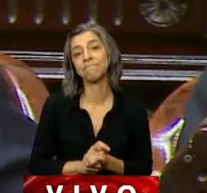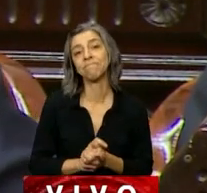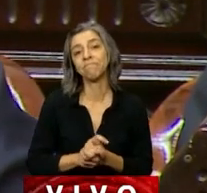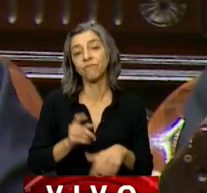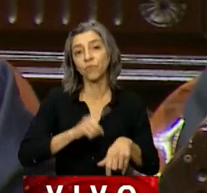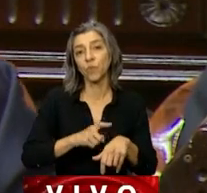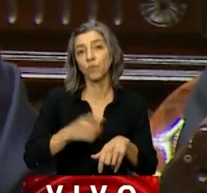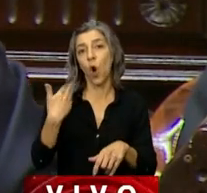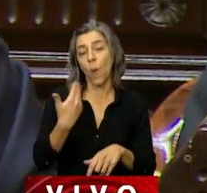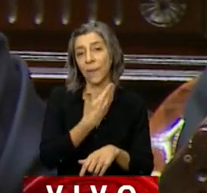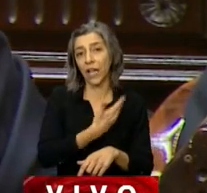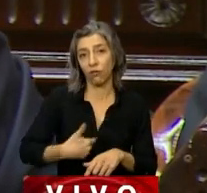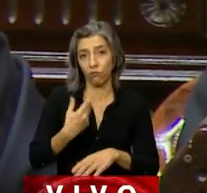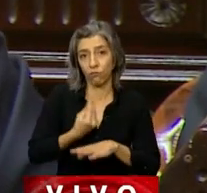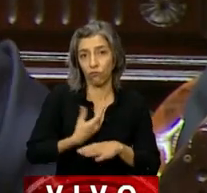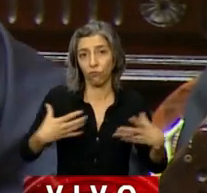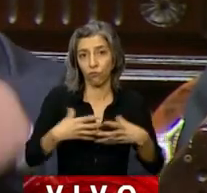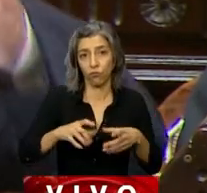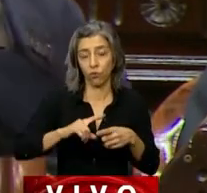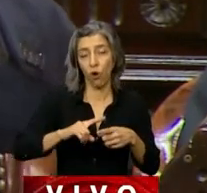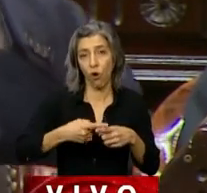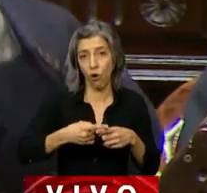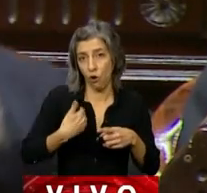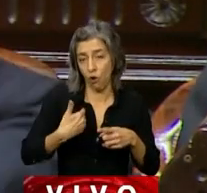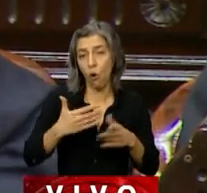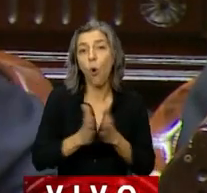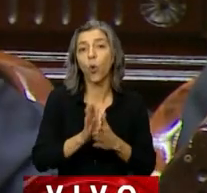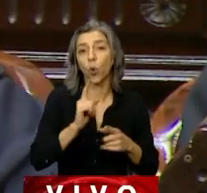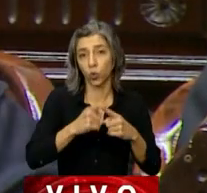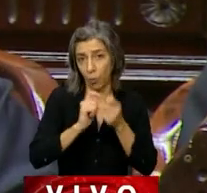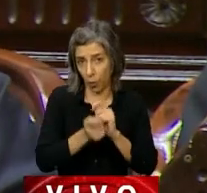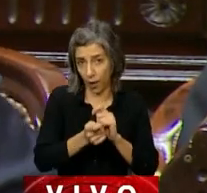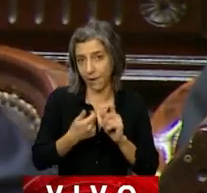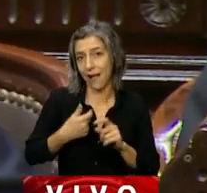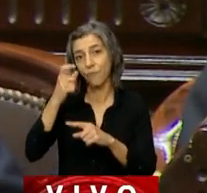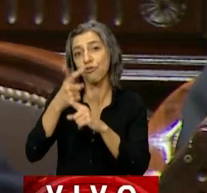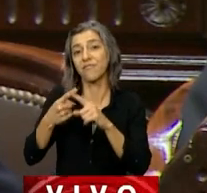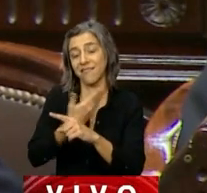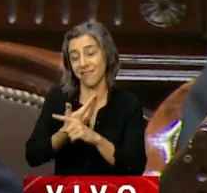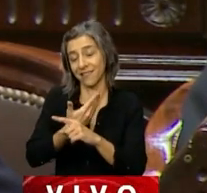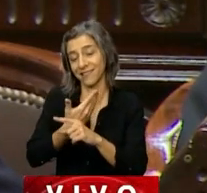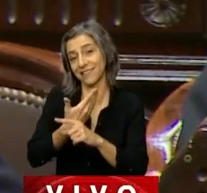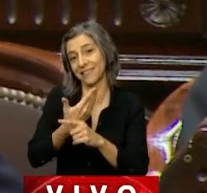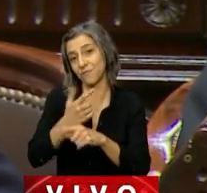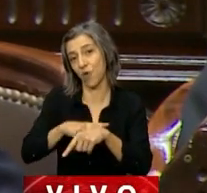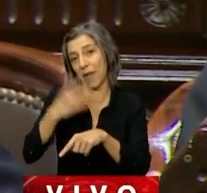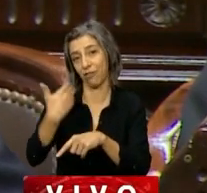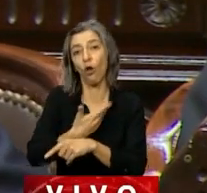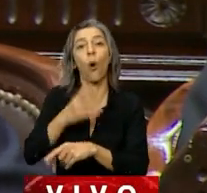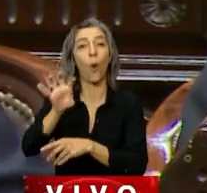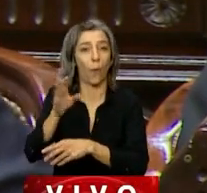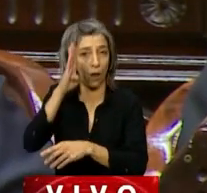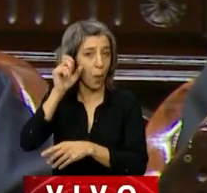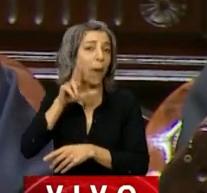Durante la gestión de Juntos por el Cambio y de aquí presente exgobernador Bertone,